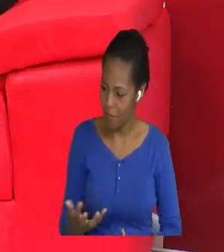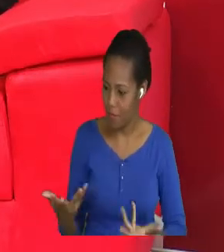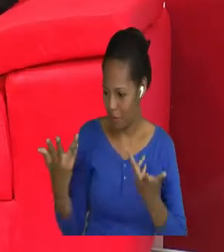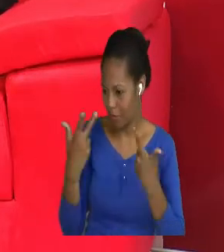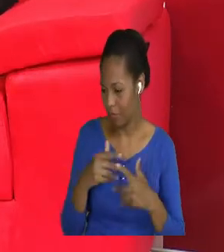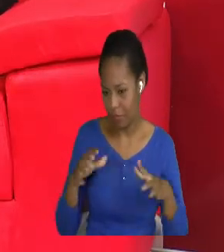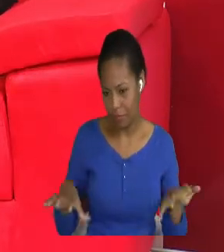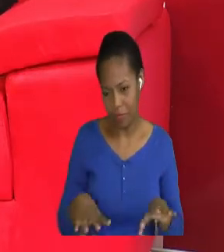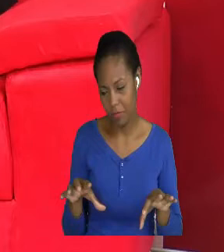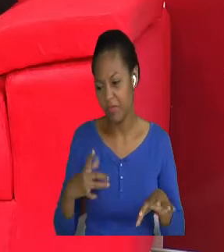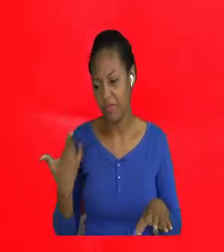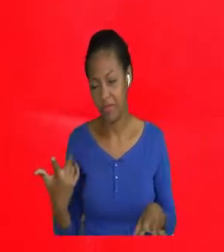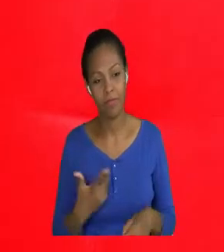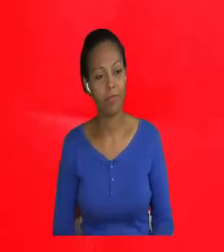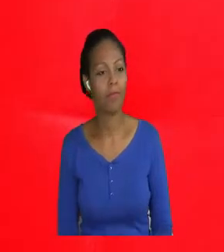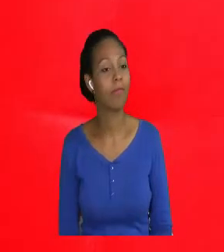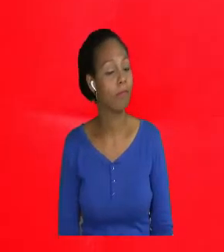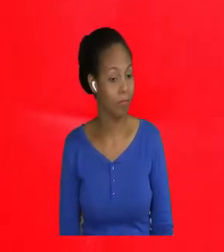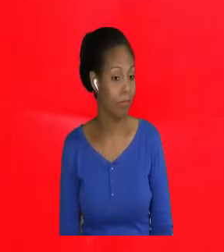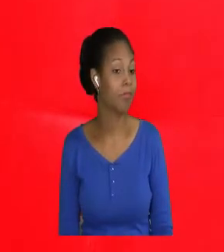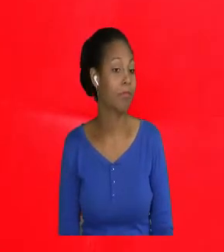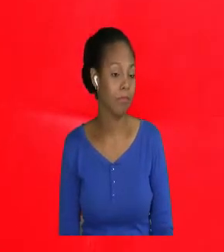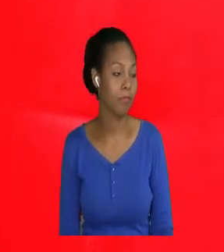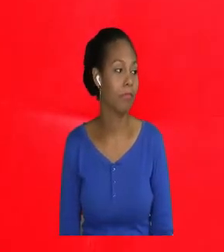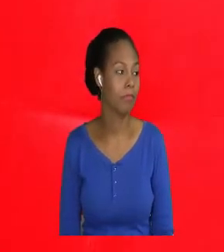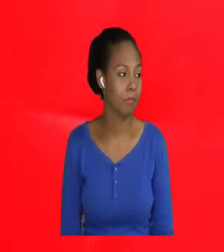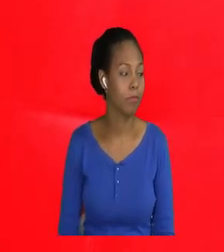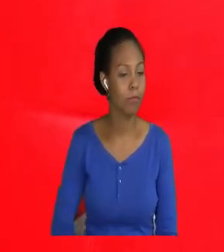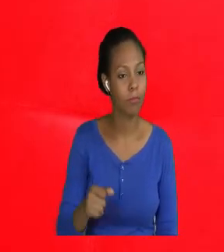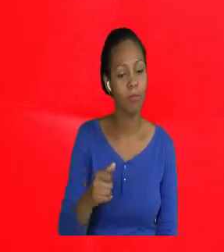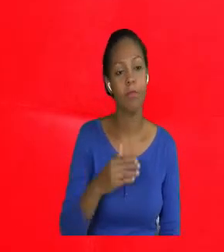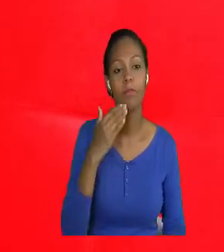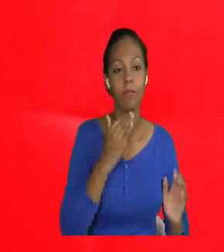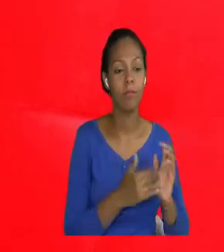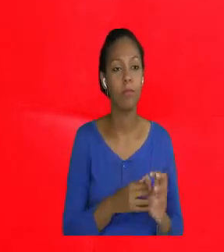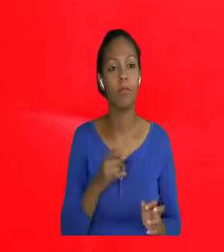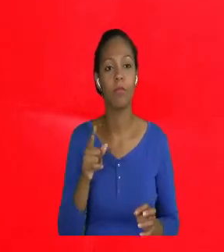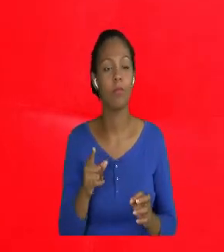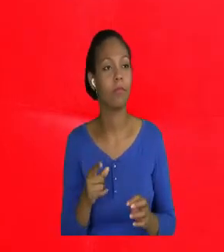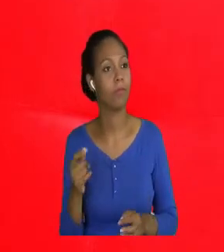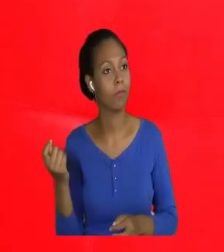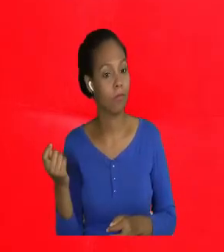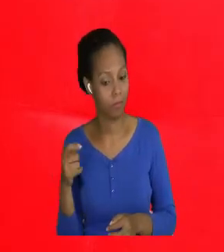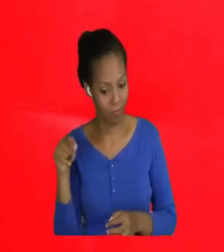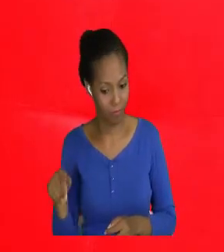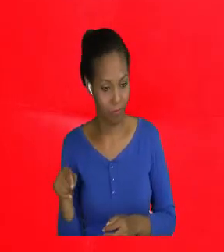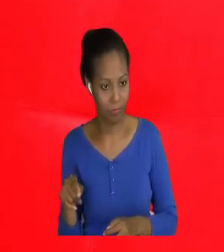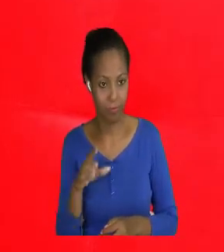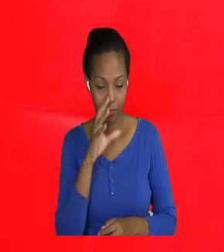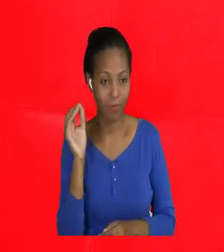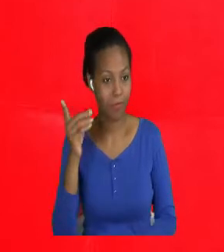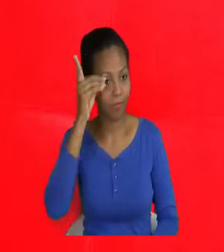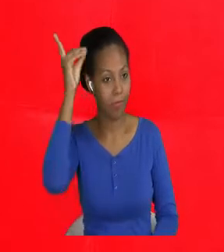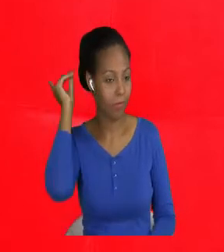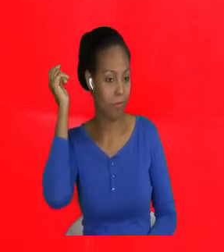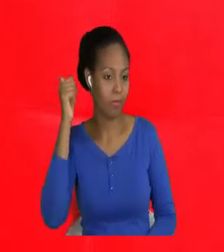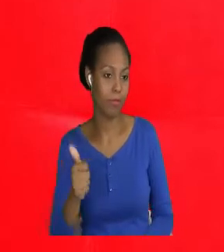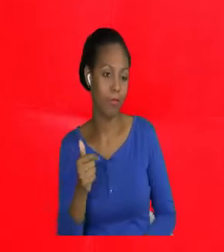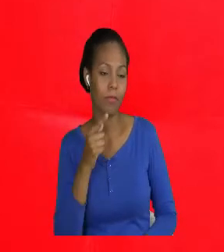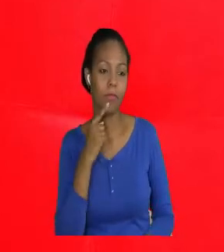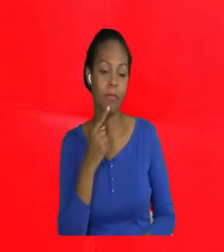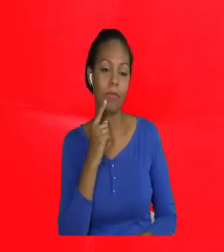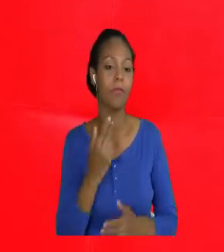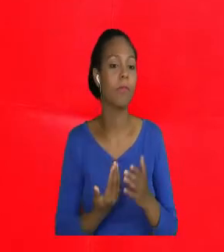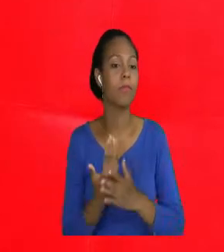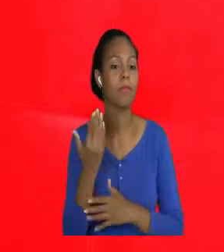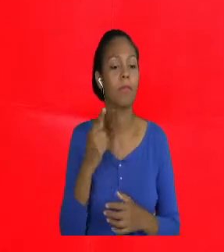ya se realizaron. Sí, claro que sí. Mira que quisimos en esta alcaldía, el alcalde Darío Echeverri dijo desde un inicio que